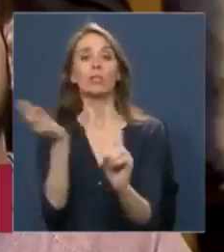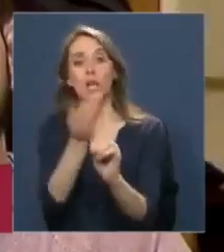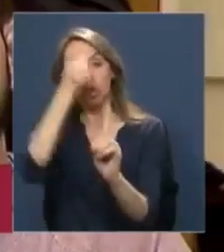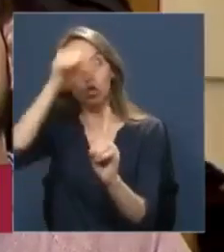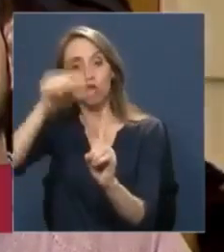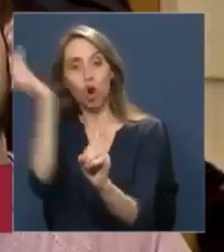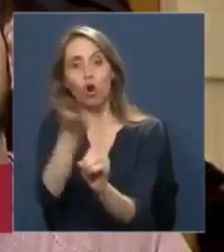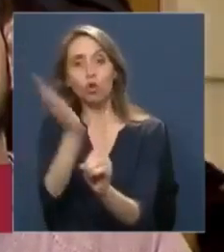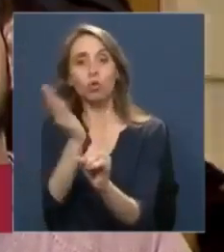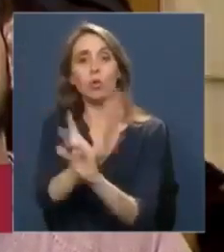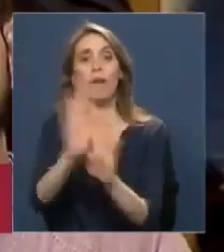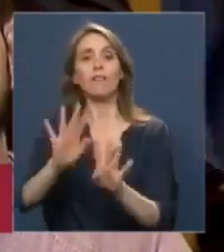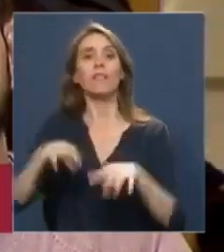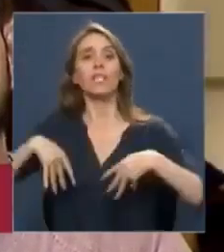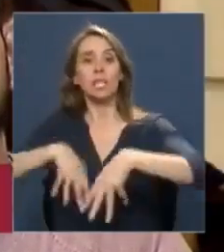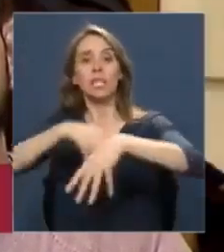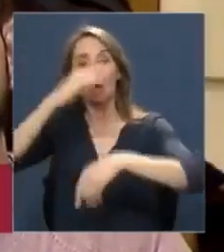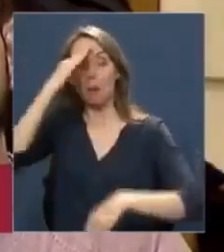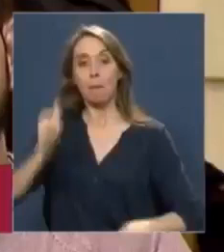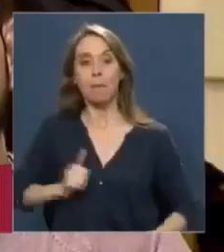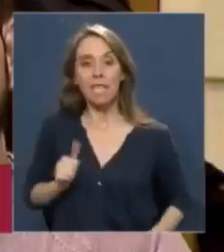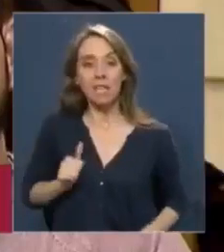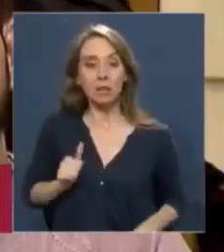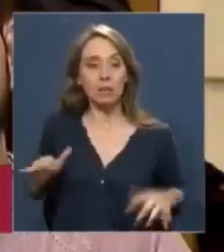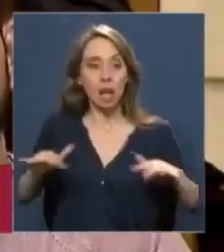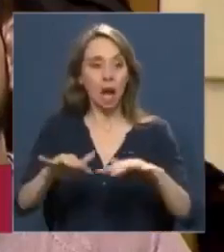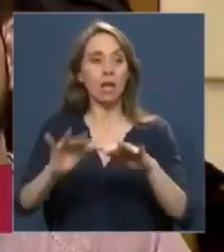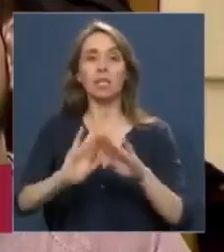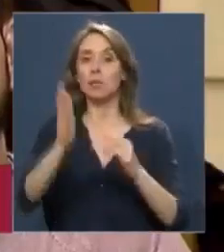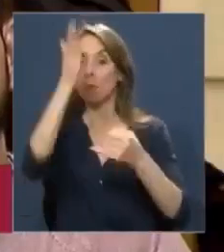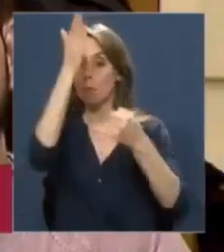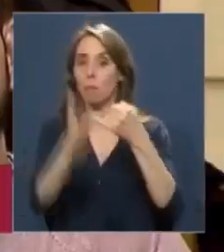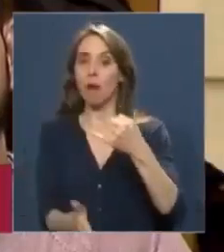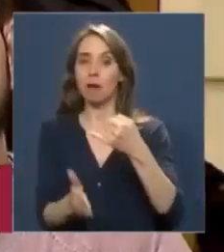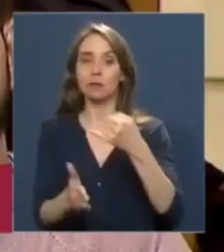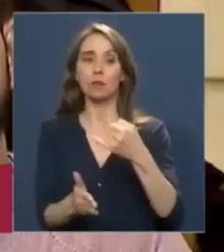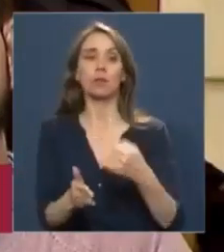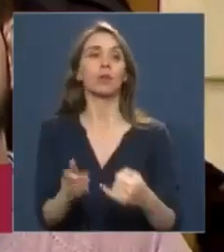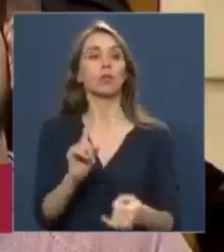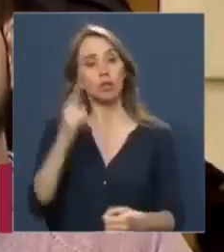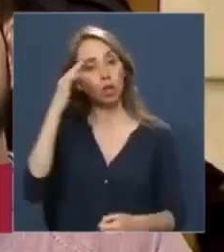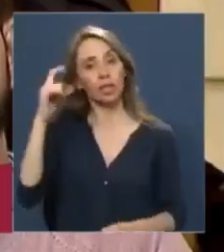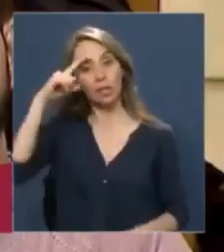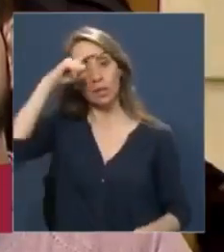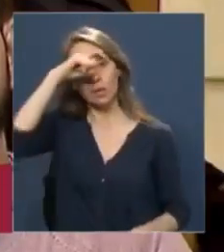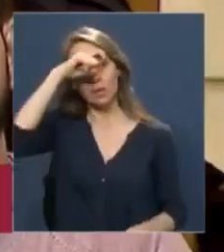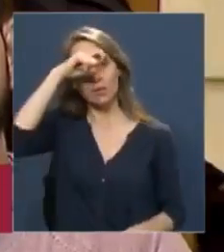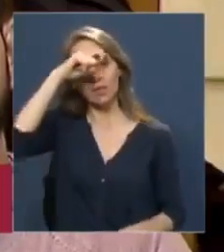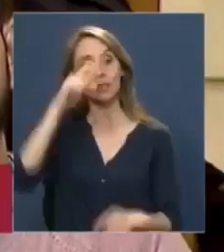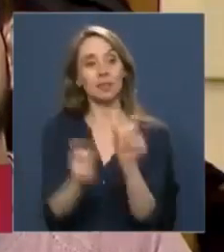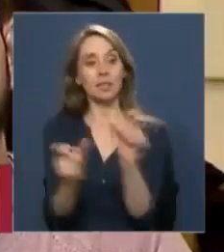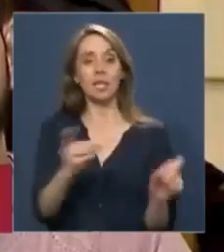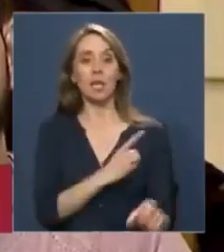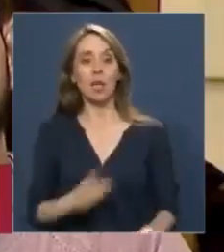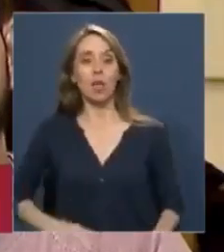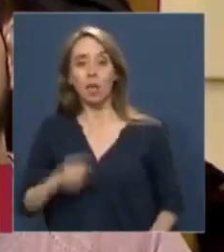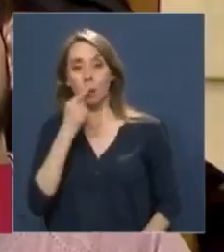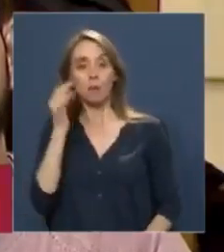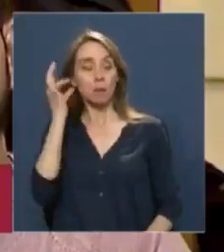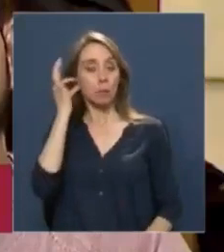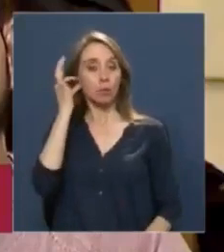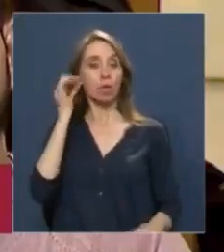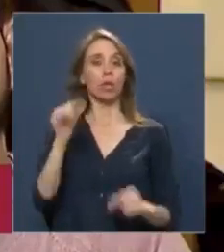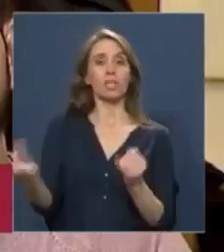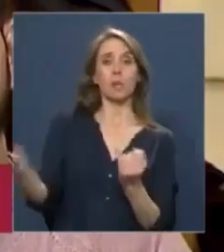torturas, que paremos con la militarización y le pongamos un plazo concreto a ese término. No creo que sea difícil para la y los colegas entender que de las situaciones que nos llegan